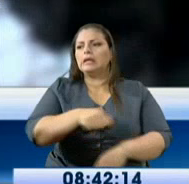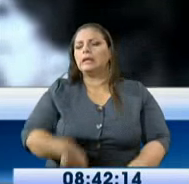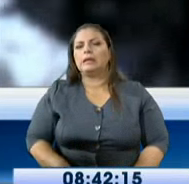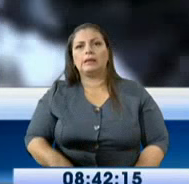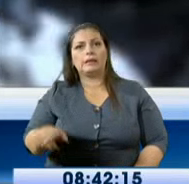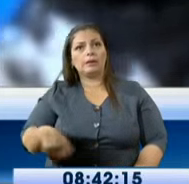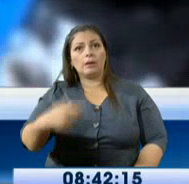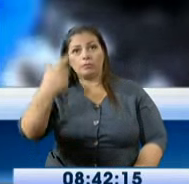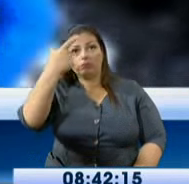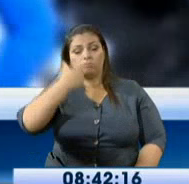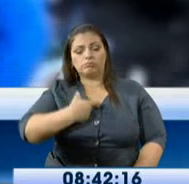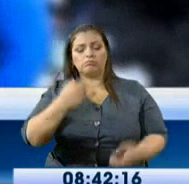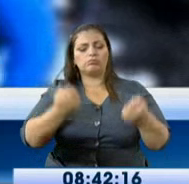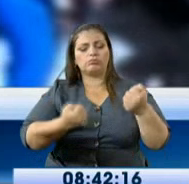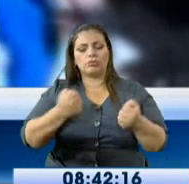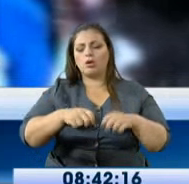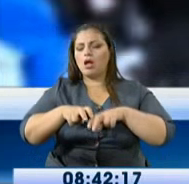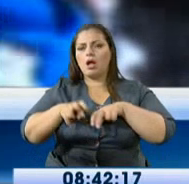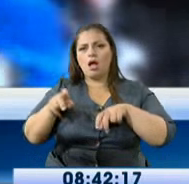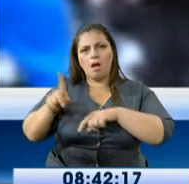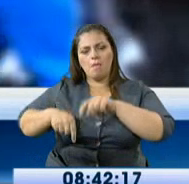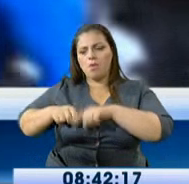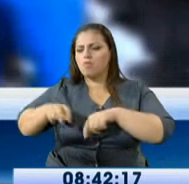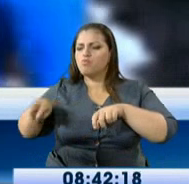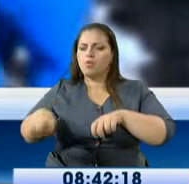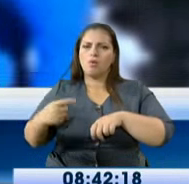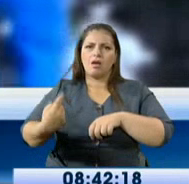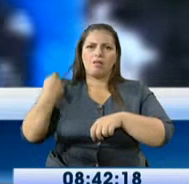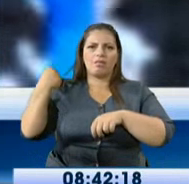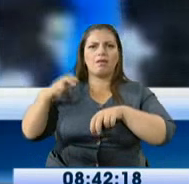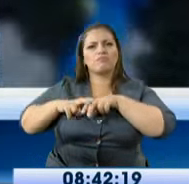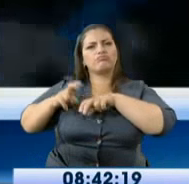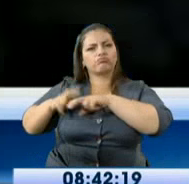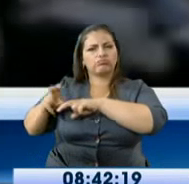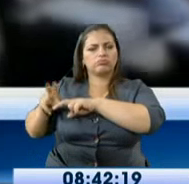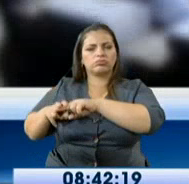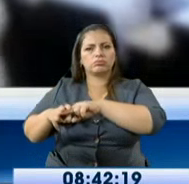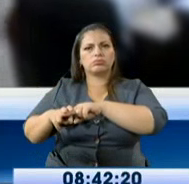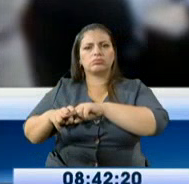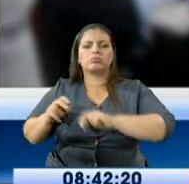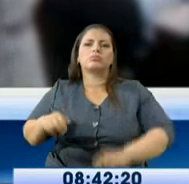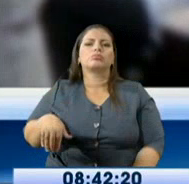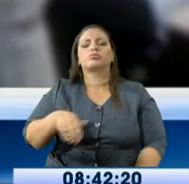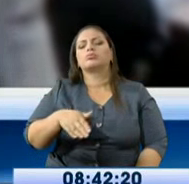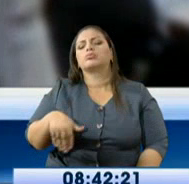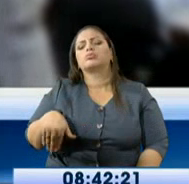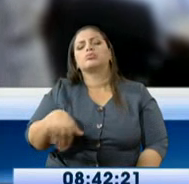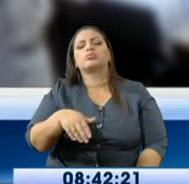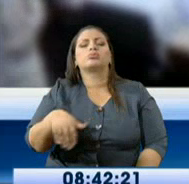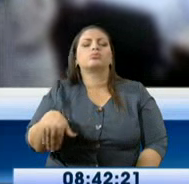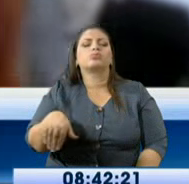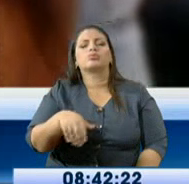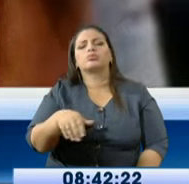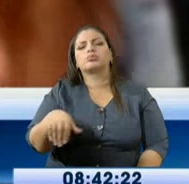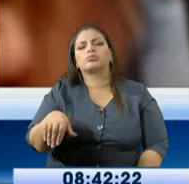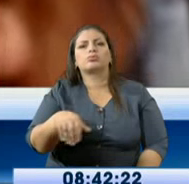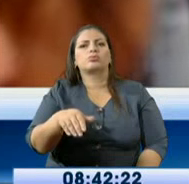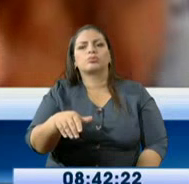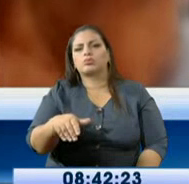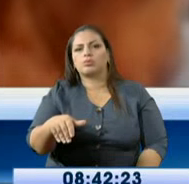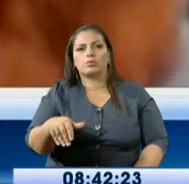de policías conjuntamente con vecinos del lugar acudieron a auxiliar a las víctimas. Uno a uno, los ocupantes del vehículo eran